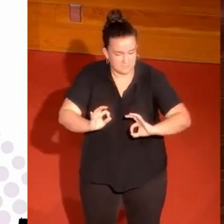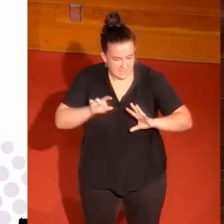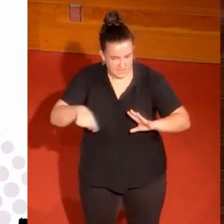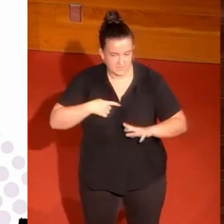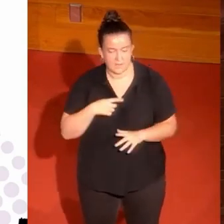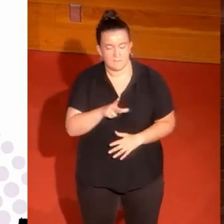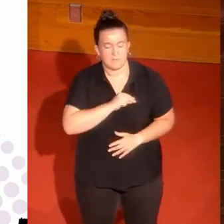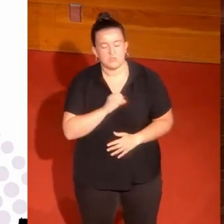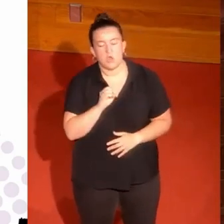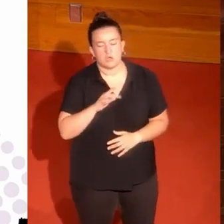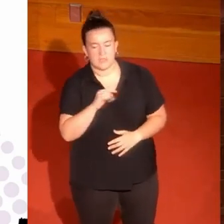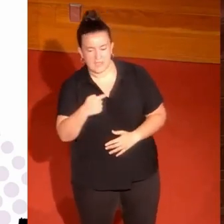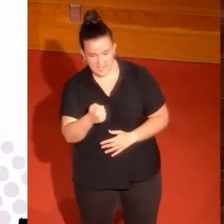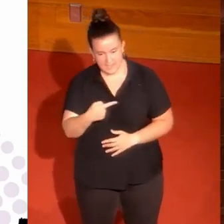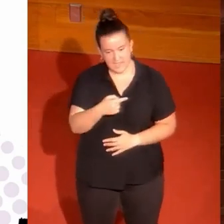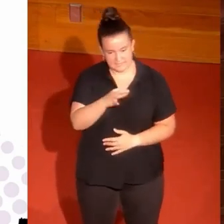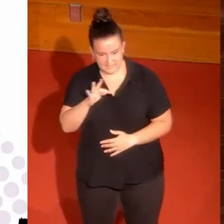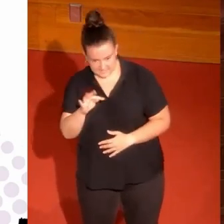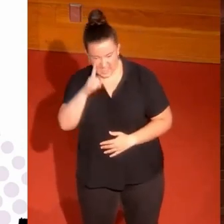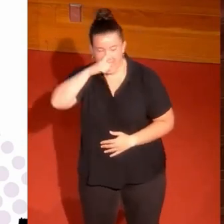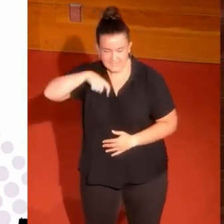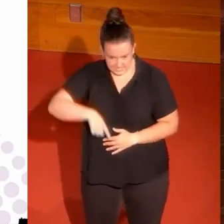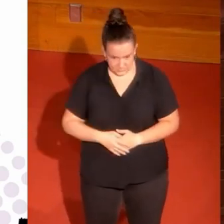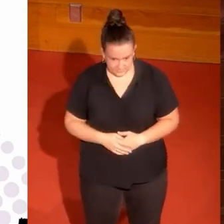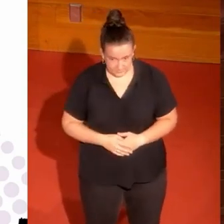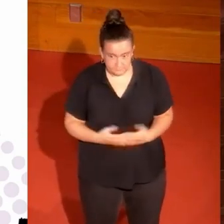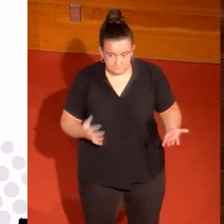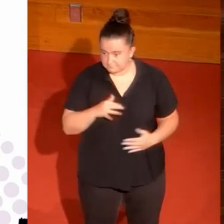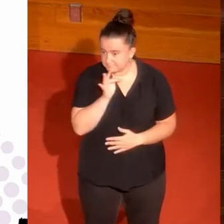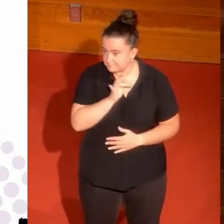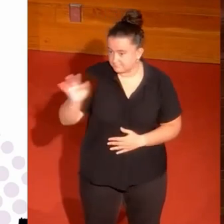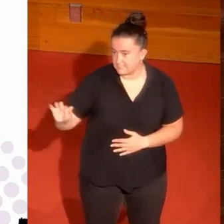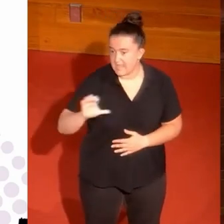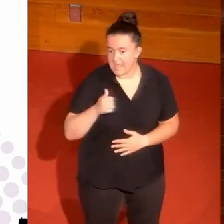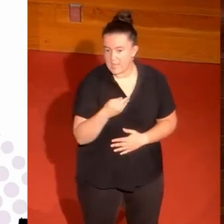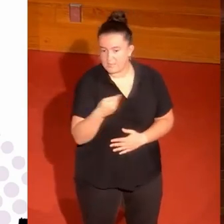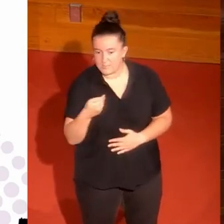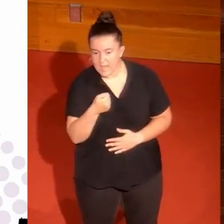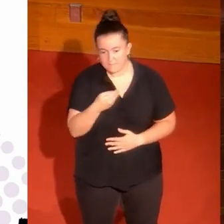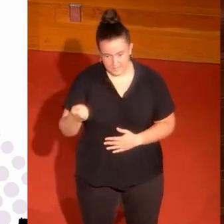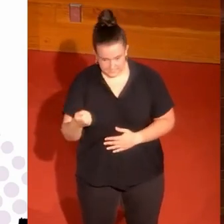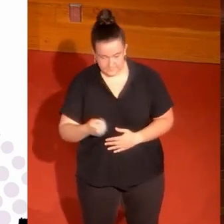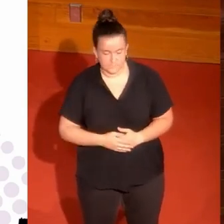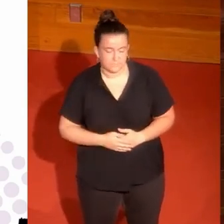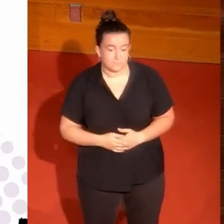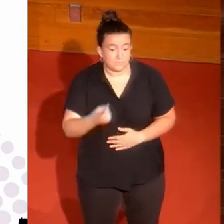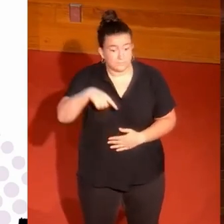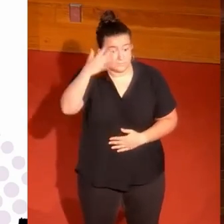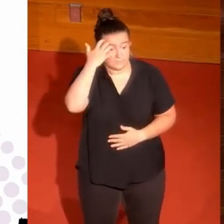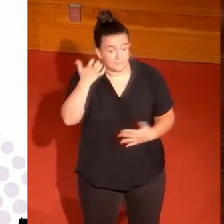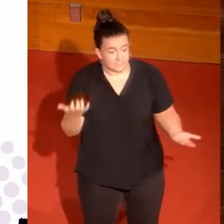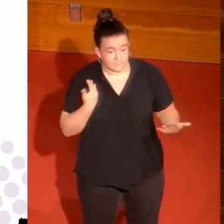2024 buo ba besterik gab hit emango diot bidar gogor hital amaer